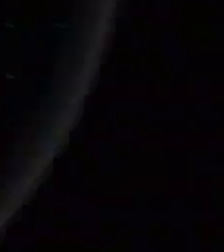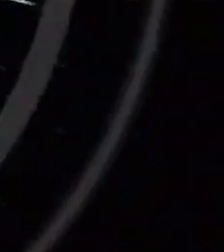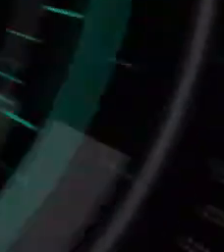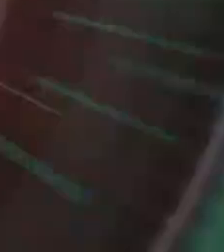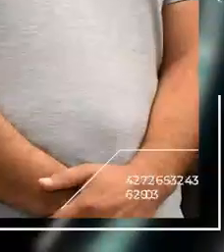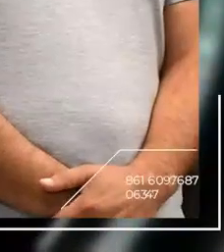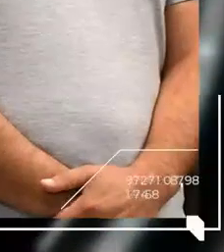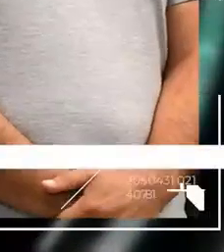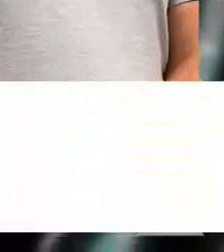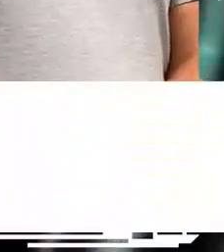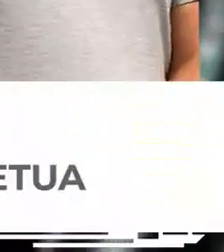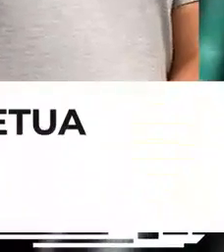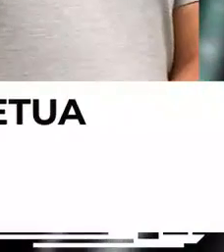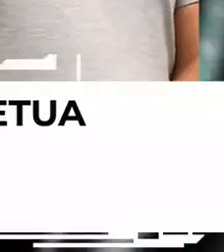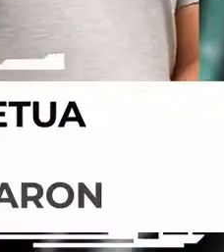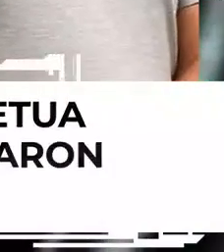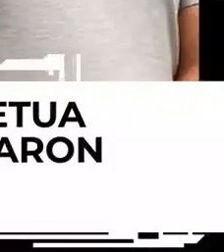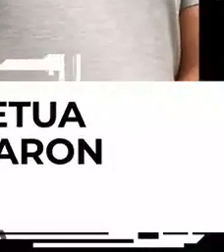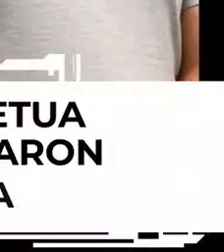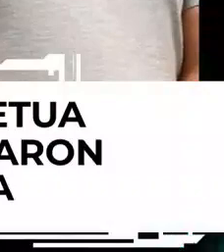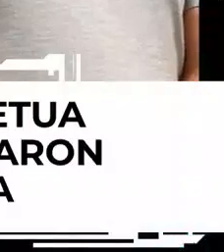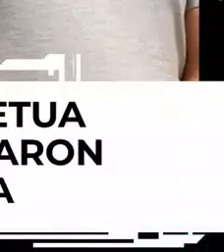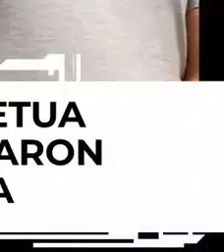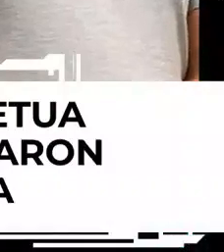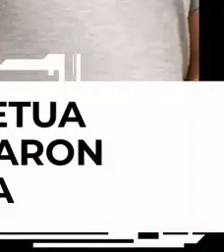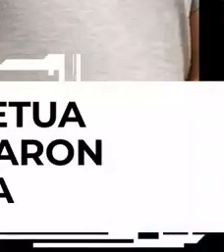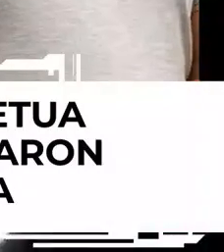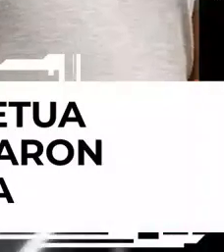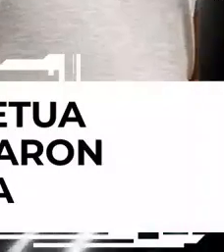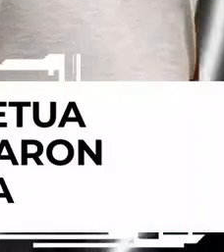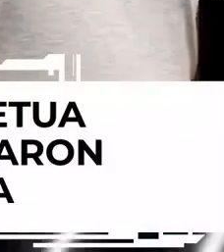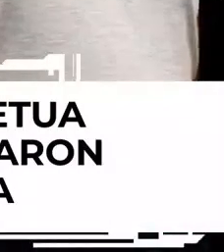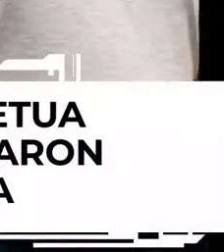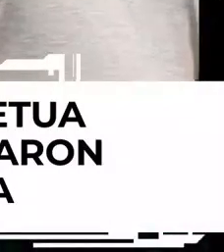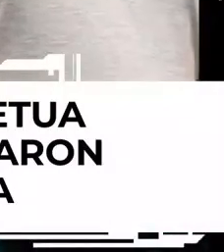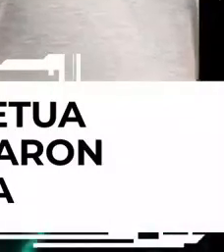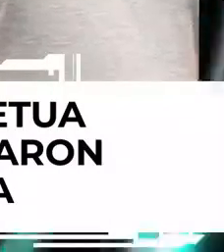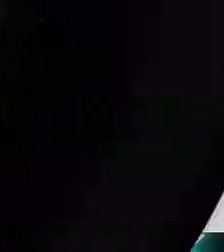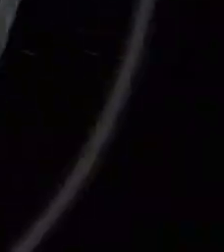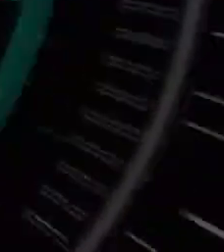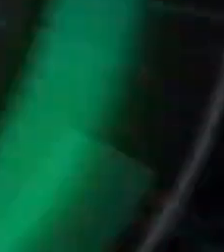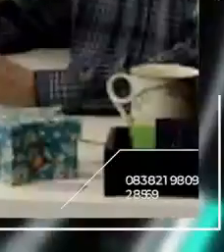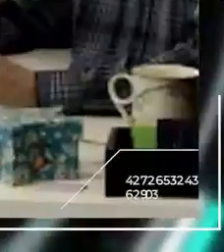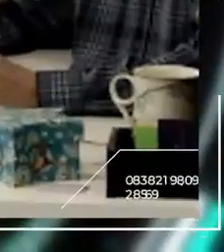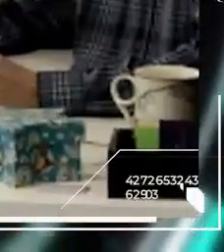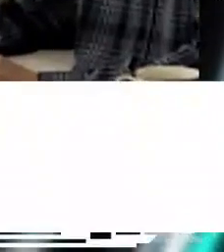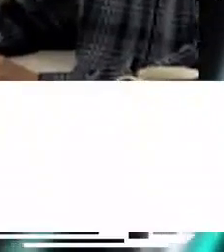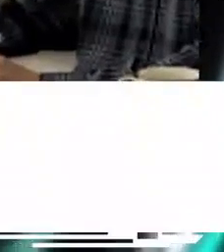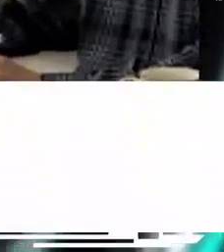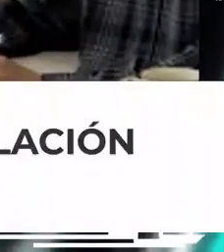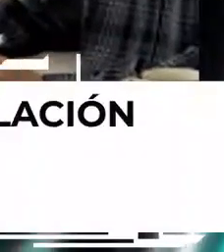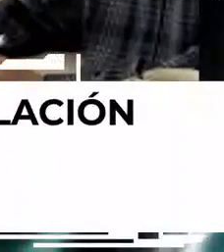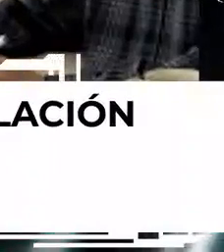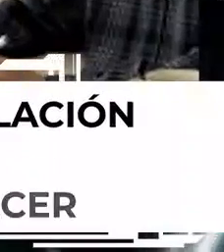presidente. La Fiscalía pidió prisión perpetua para los dos policías que mataron a Blas Correa en Córdoba. La tasa